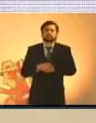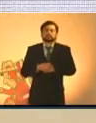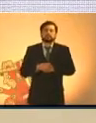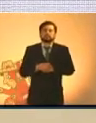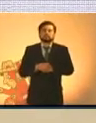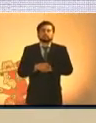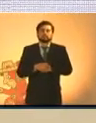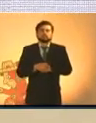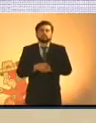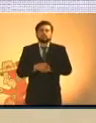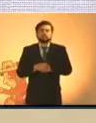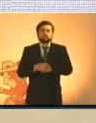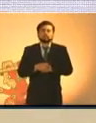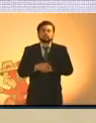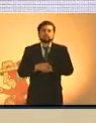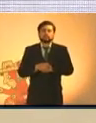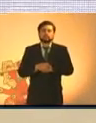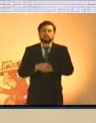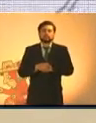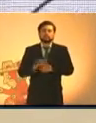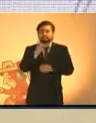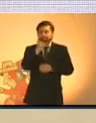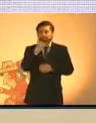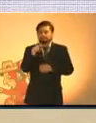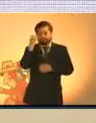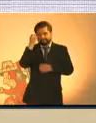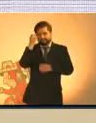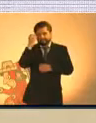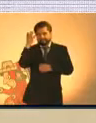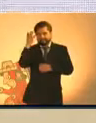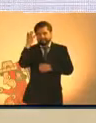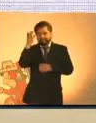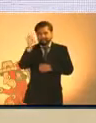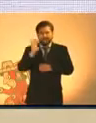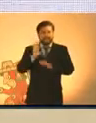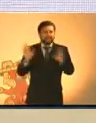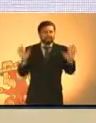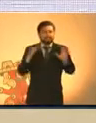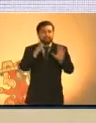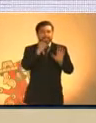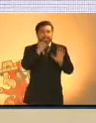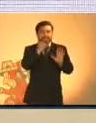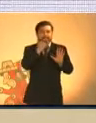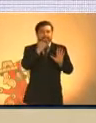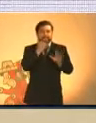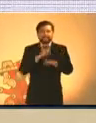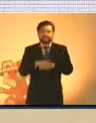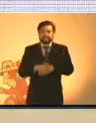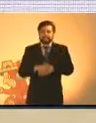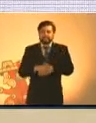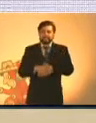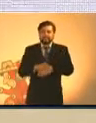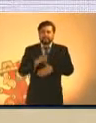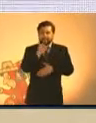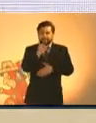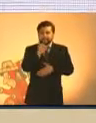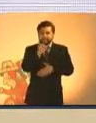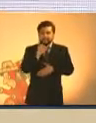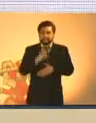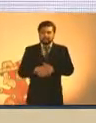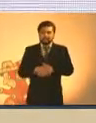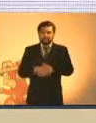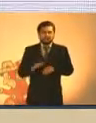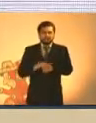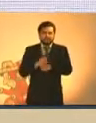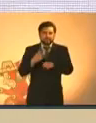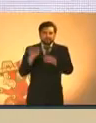qué es lo que iba a seguir contando a no no perdonen porque los perdone no tan viejo